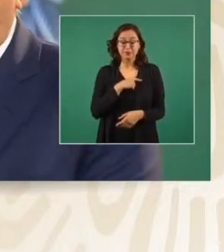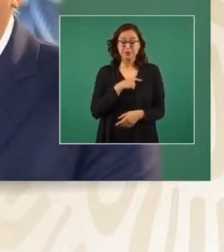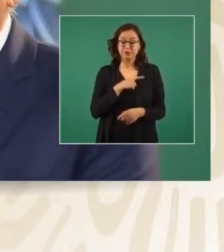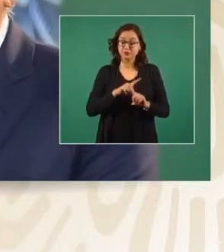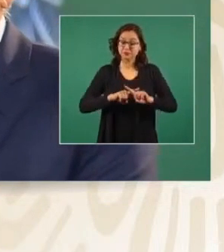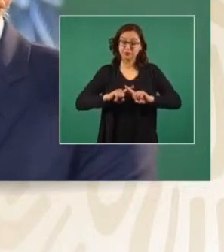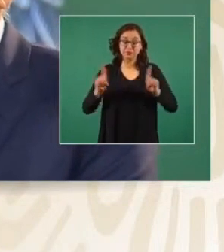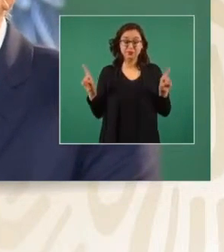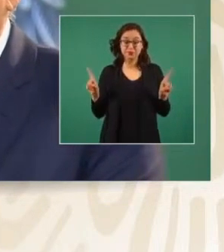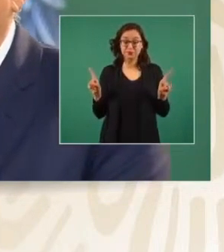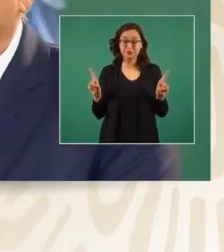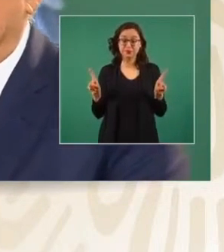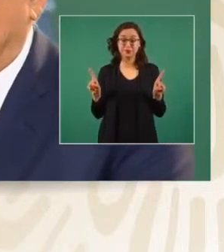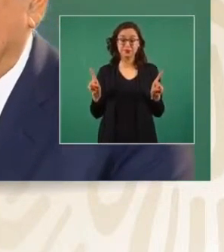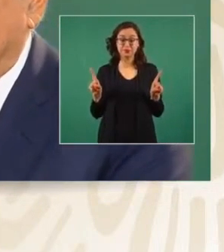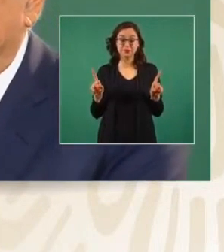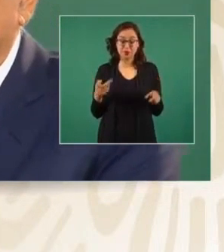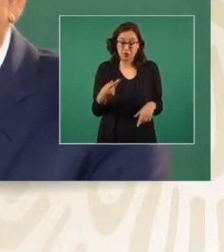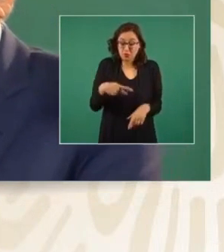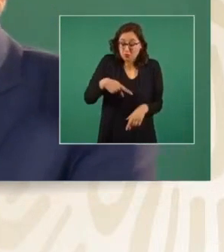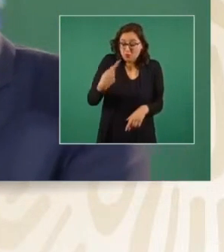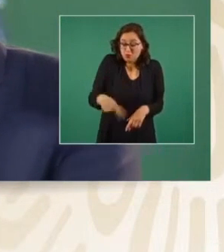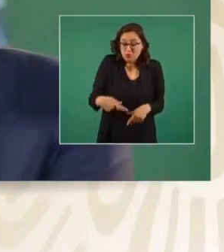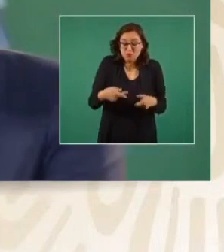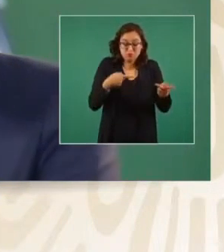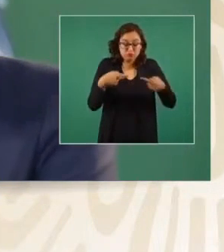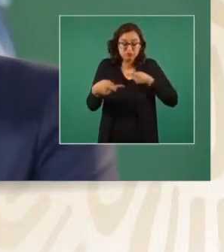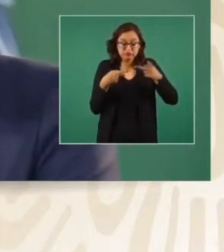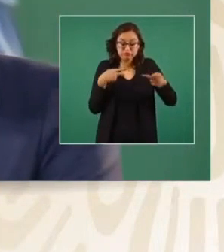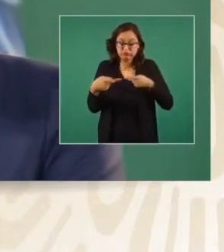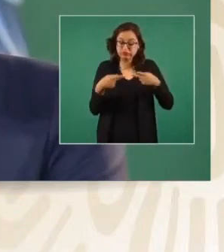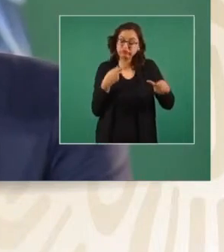tenemos una política económica distinta.